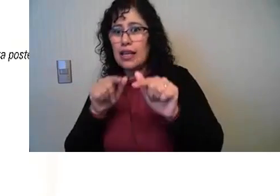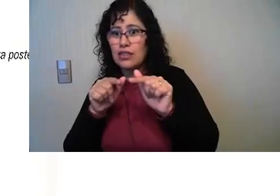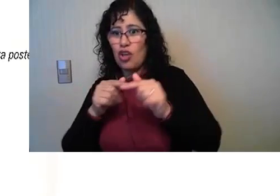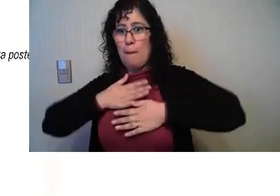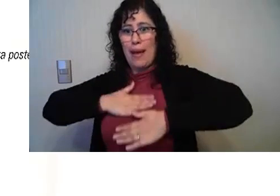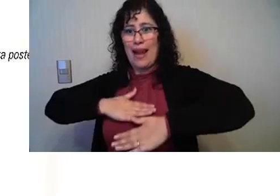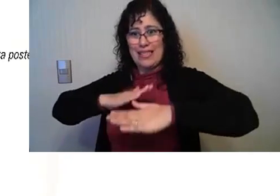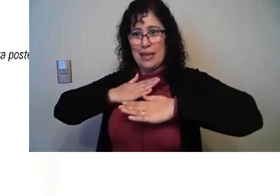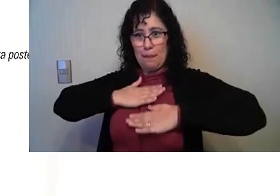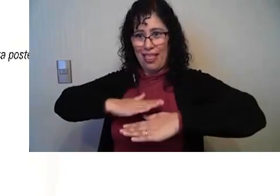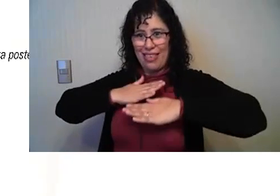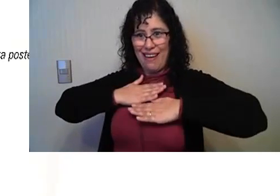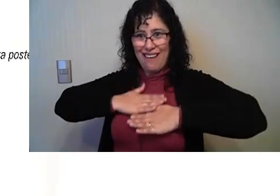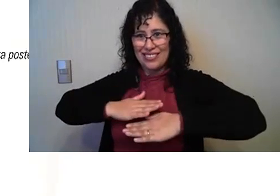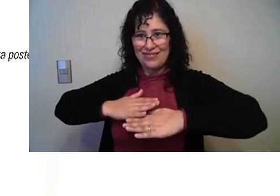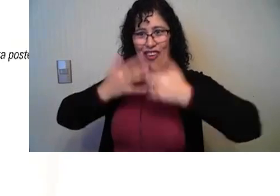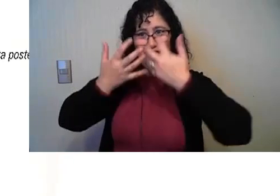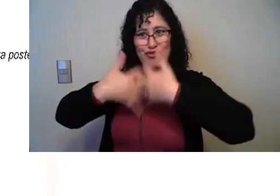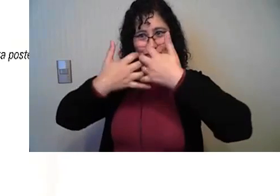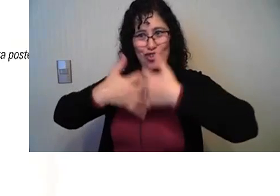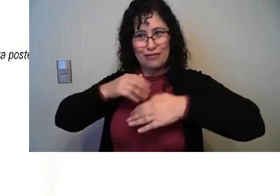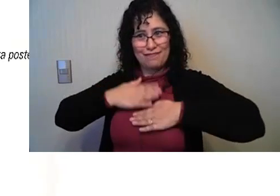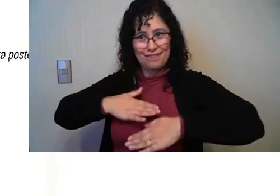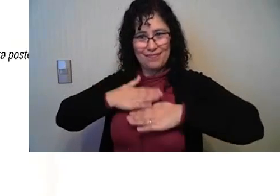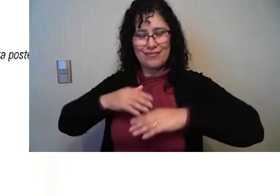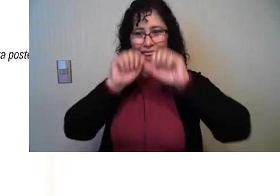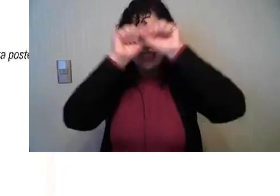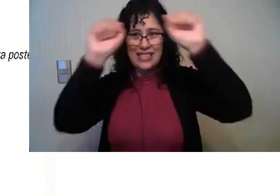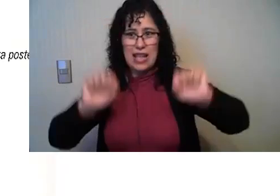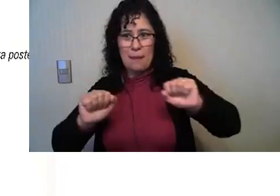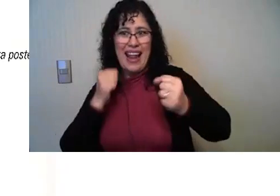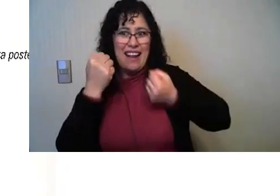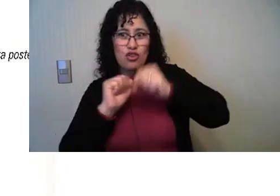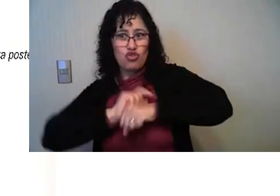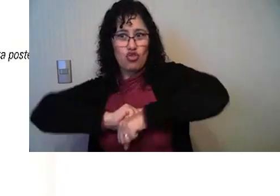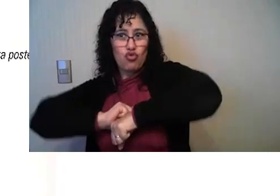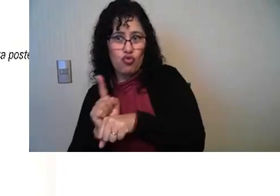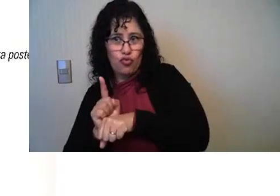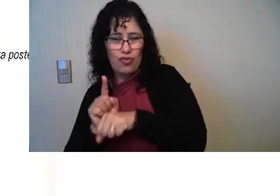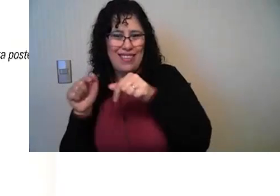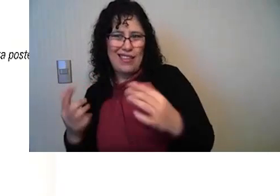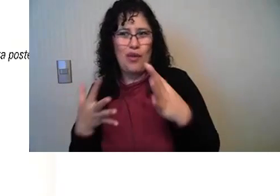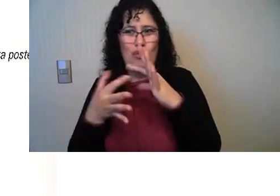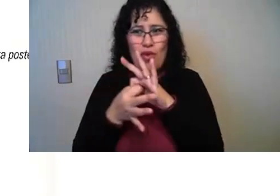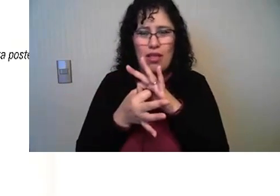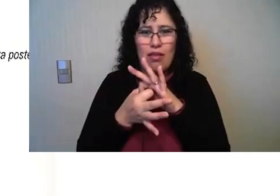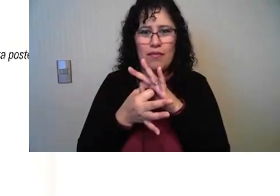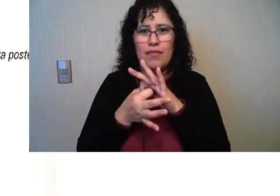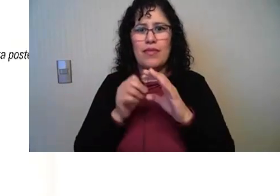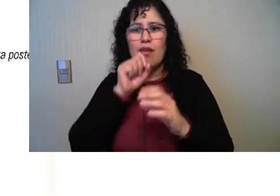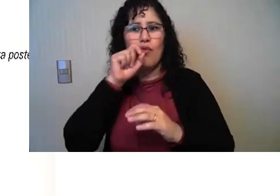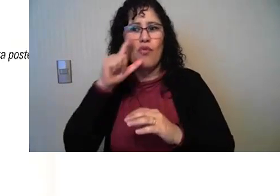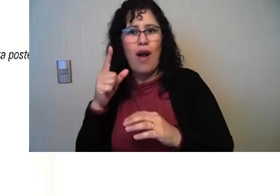parasimpática, ¿ya? Es decir, corresponden al sistema nervioso autónomo y se asocian a los siguientes pares